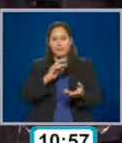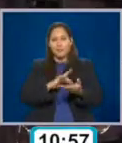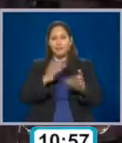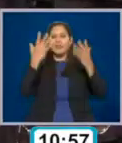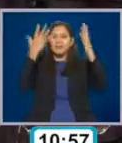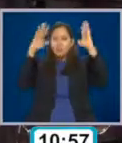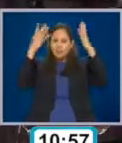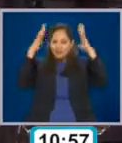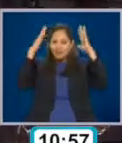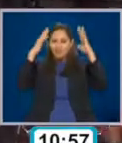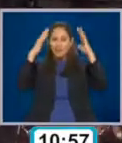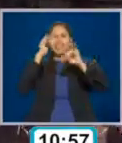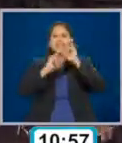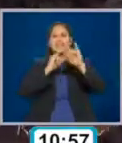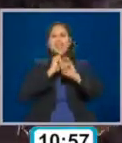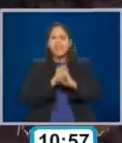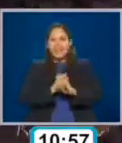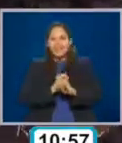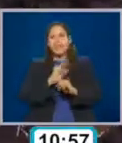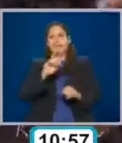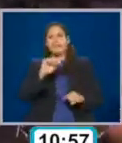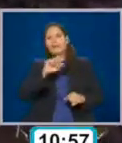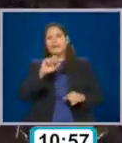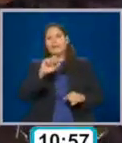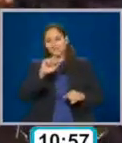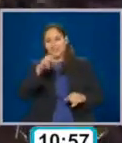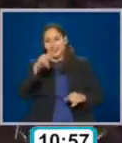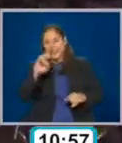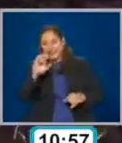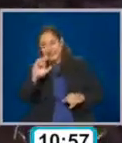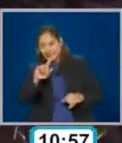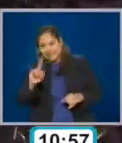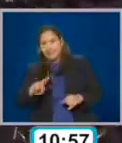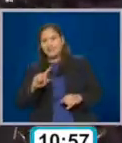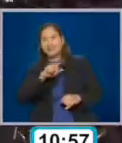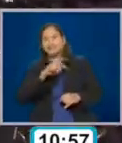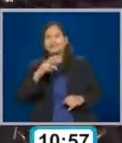por favor, para los internacionales. gracias. ¡Vázquez!